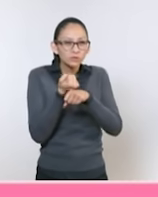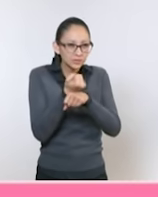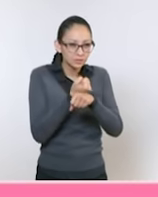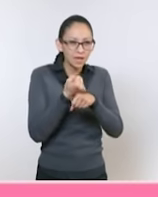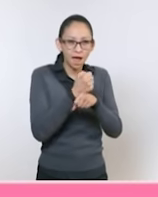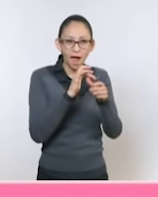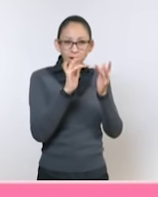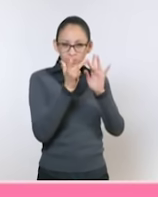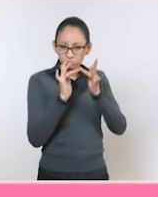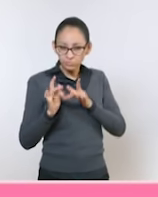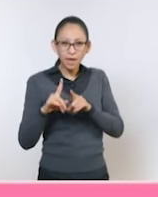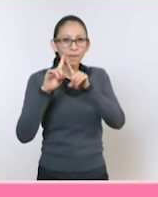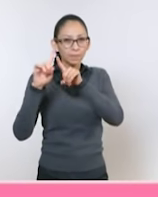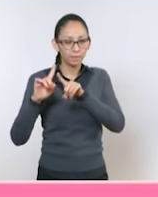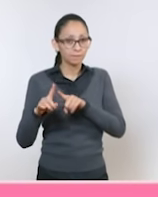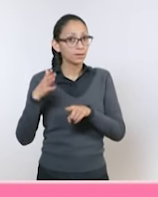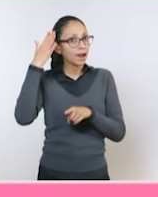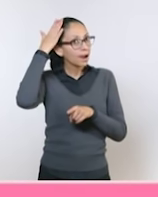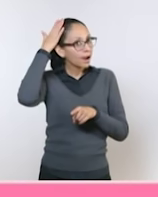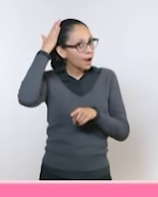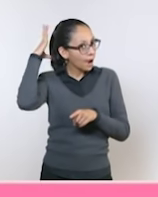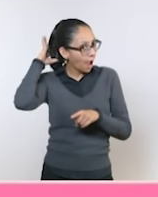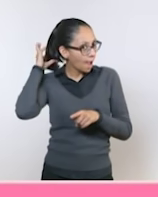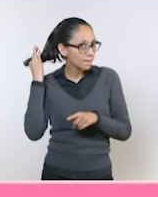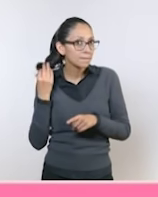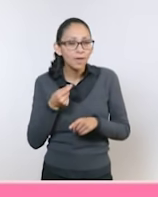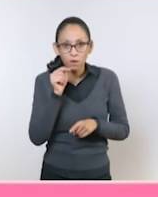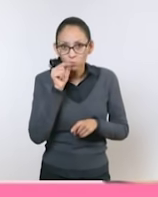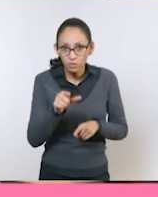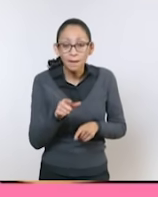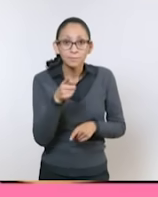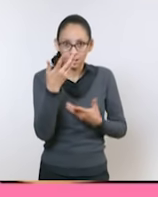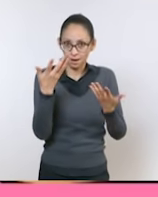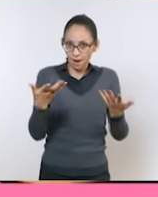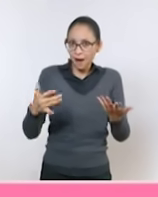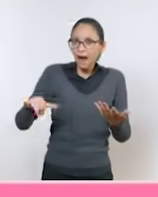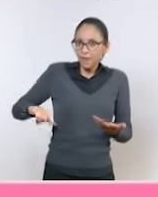la sangre, los dientes, la piel y el pelo.